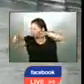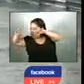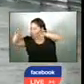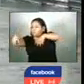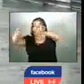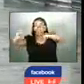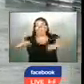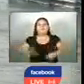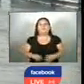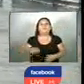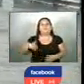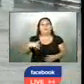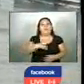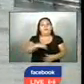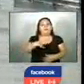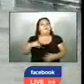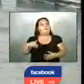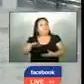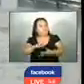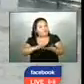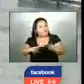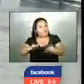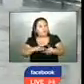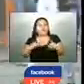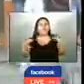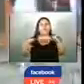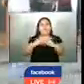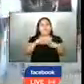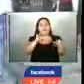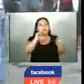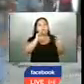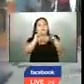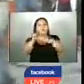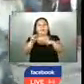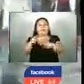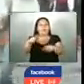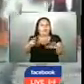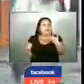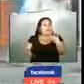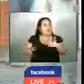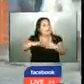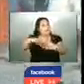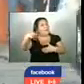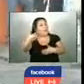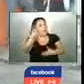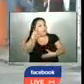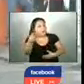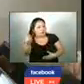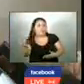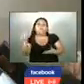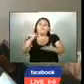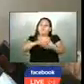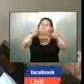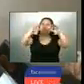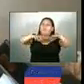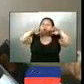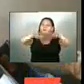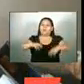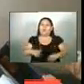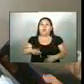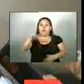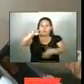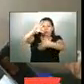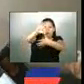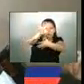El Ministerio además está vigilando otros sistemas que estarían afectando el territorio en los próximos días. Se están desarrollando